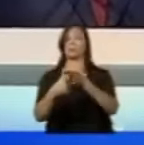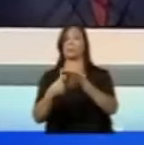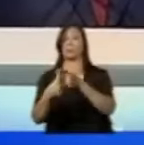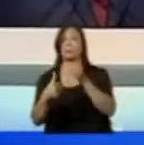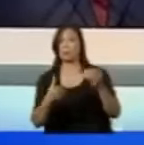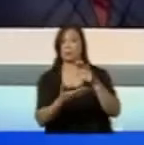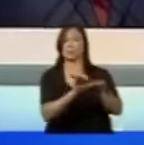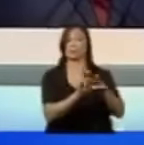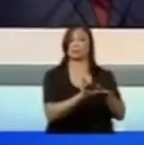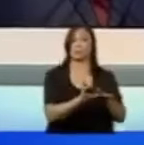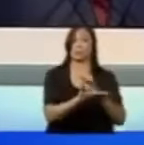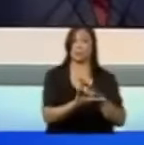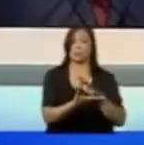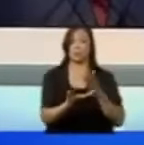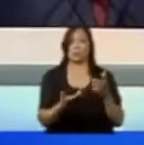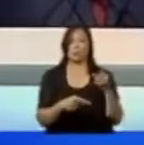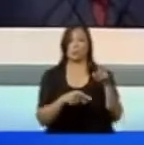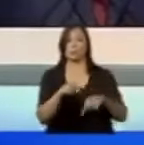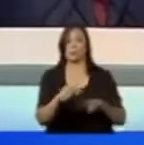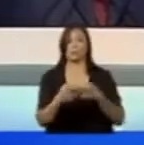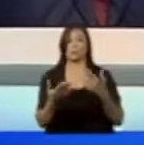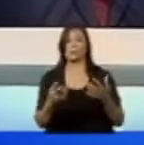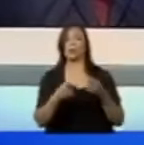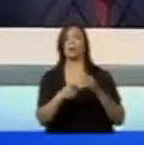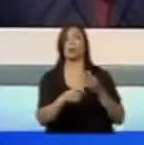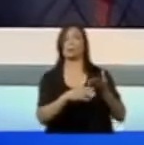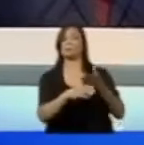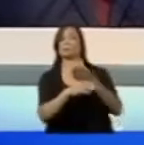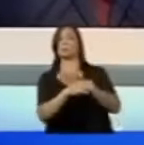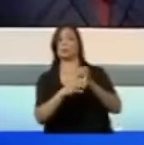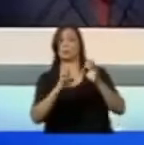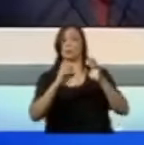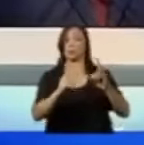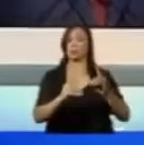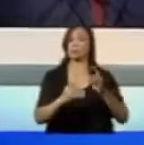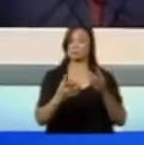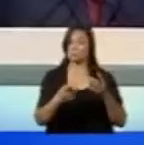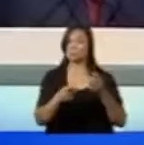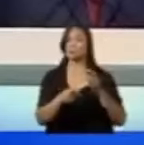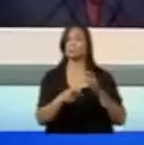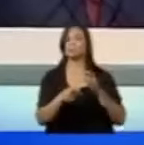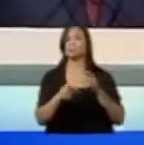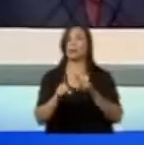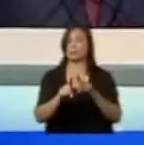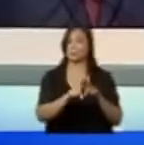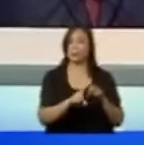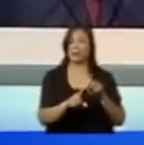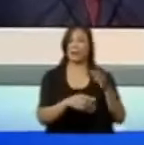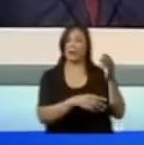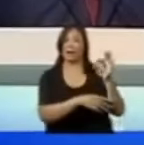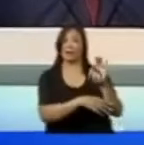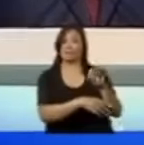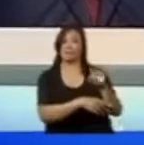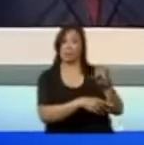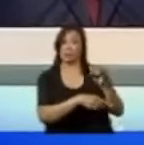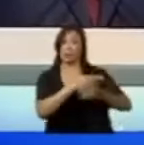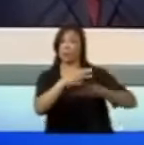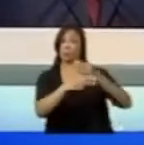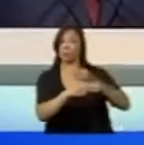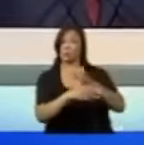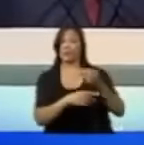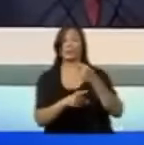primero que las escuelas. Entonces no podemos hablar de que hemos avanzado en educación. De hecho, El Foro Económico